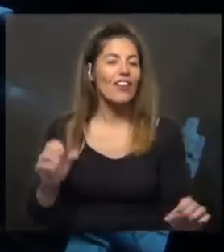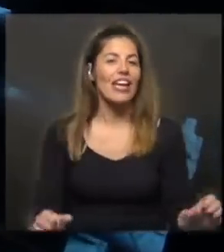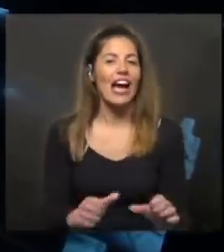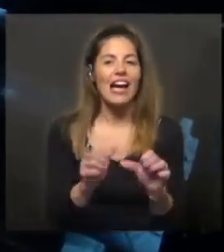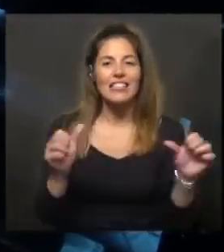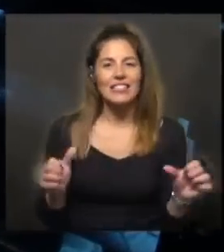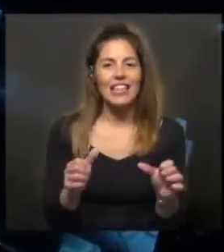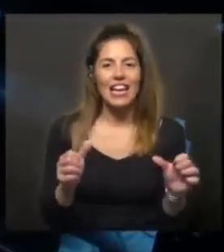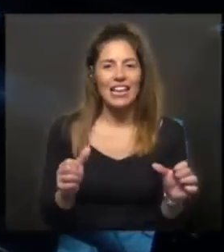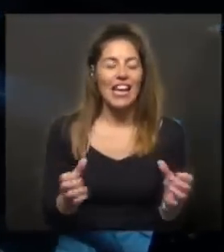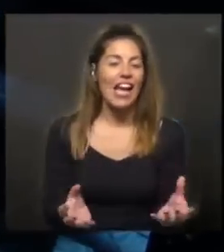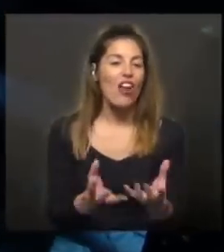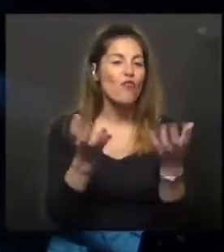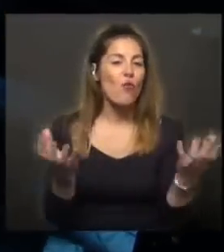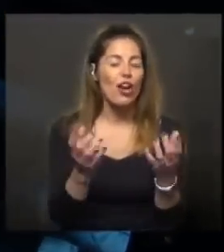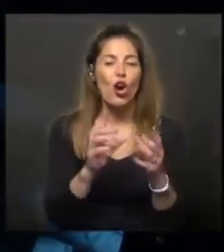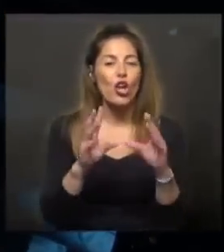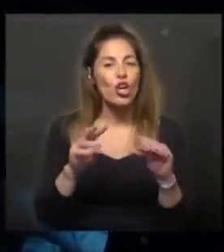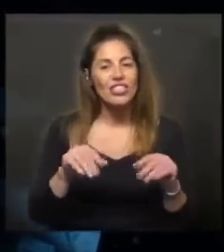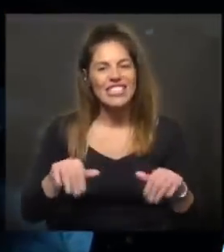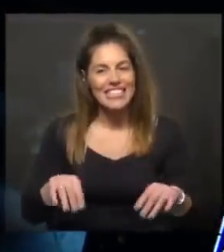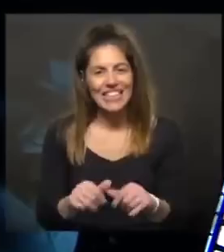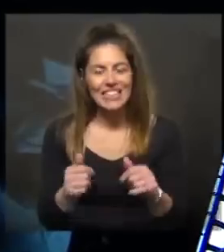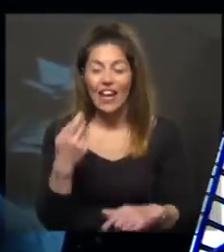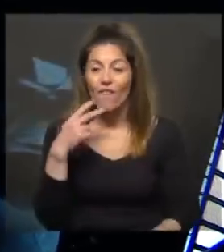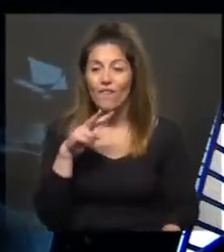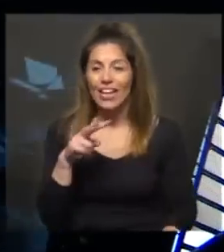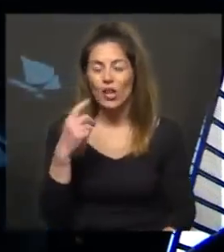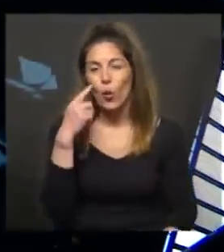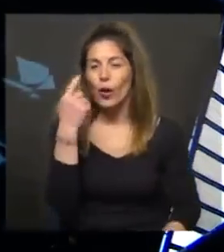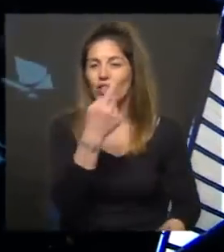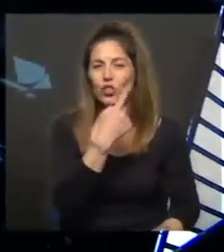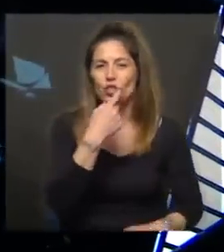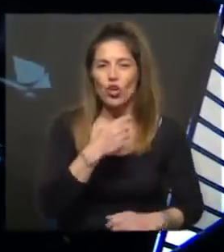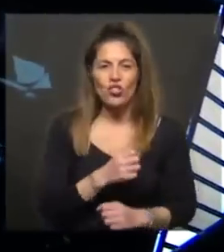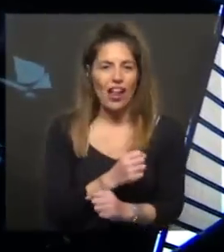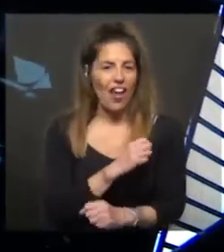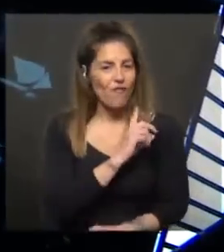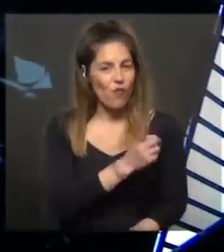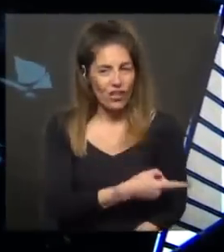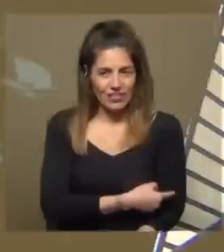no cenizas ver en nuestros ojos el fragor